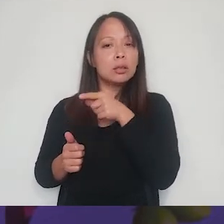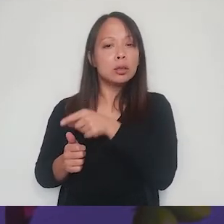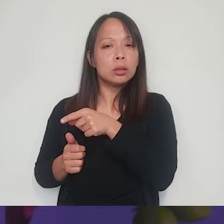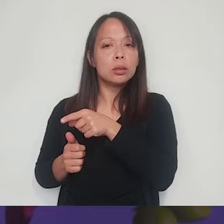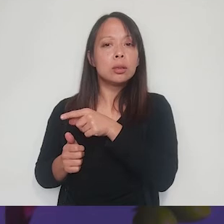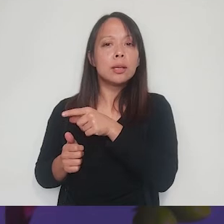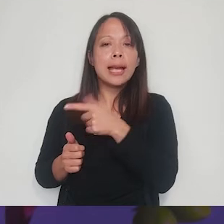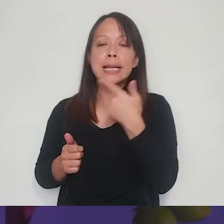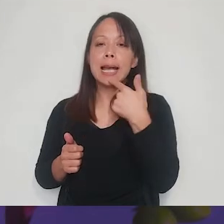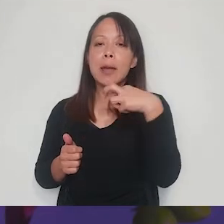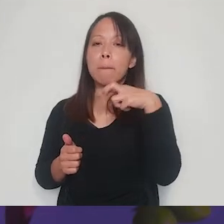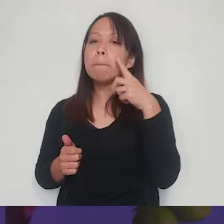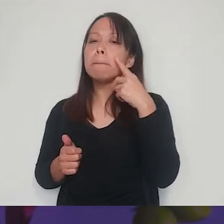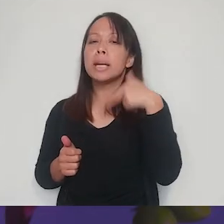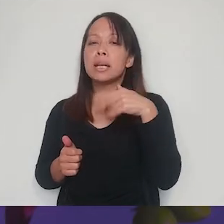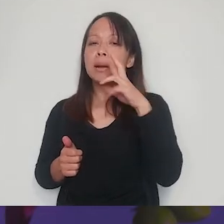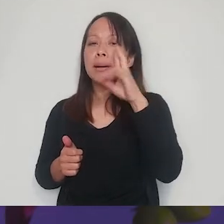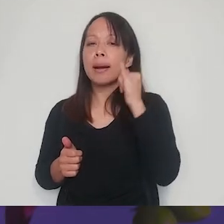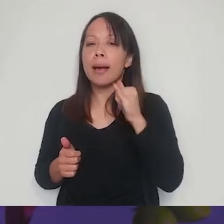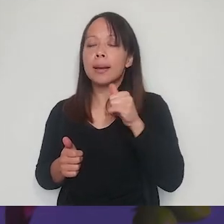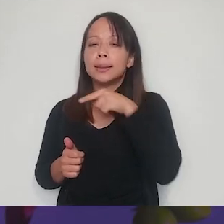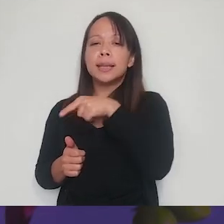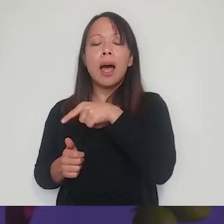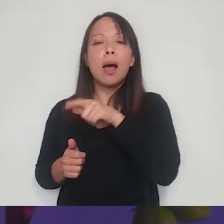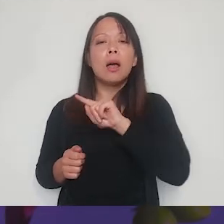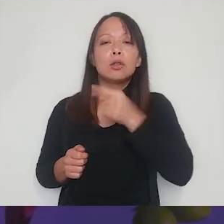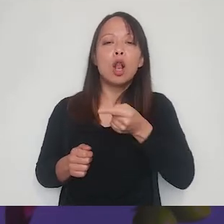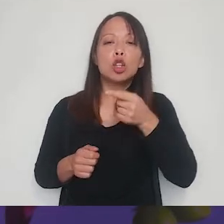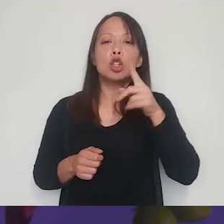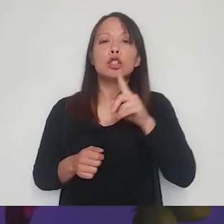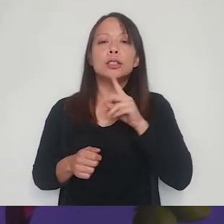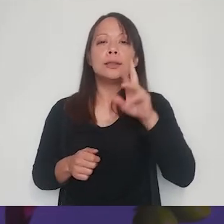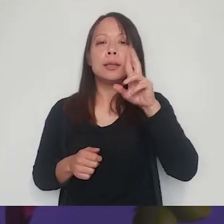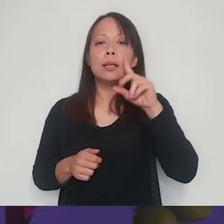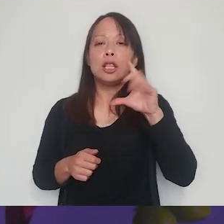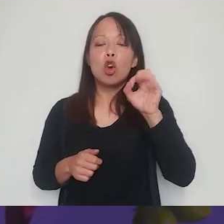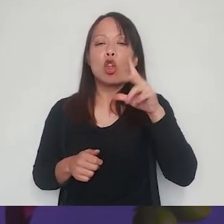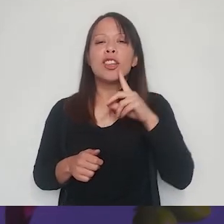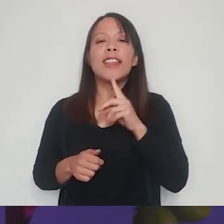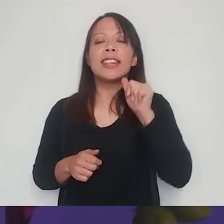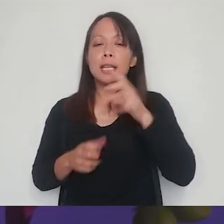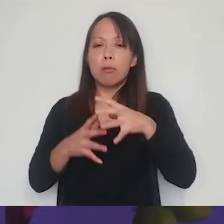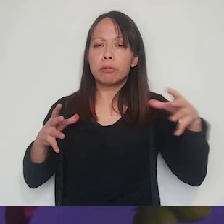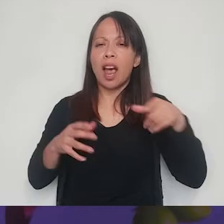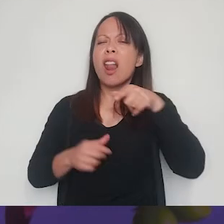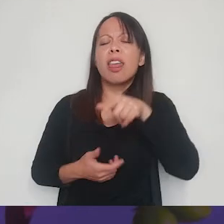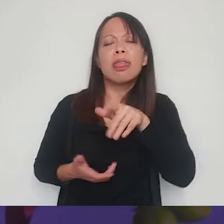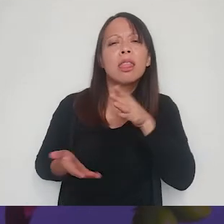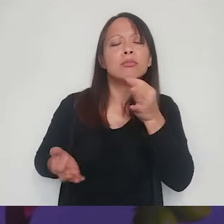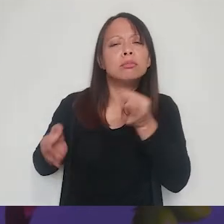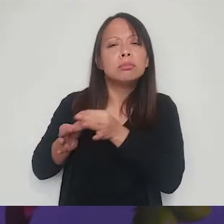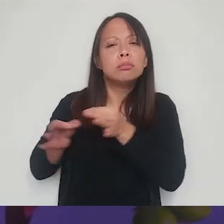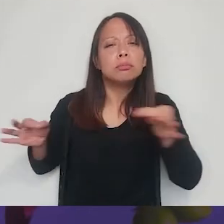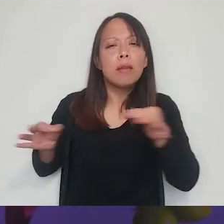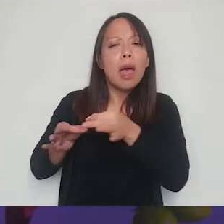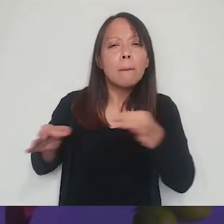oligonucleótido sintético antisentido solo, similar a Spinraza, y este es el tratado simultáneamente con tricostatina, ven que es más grande. Entonces, si